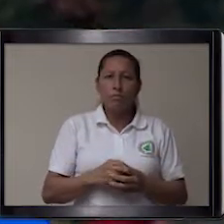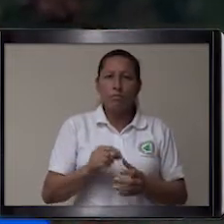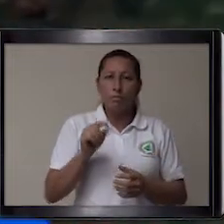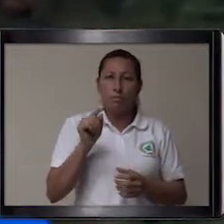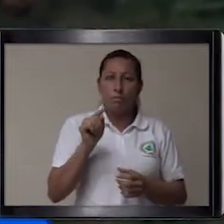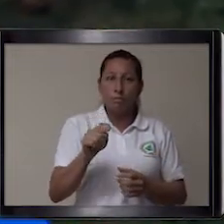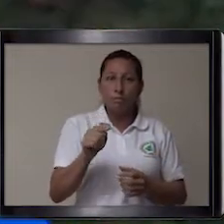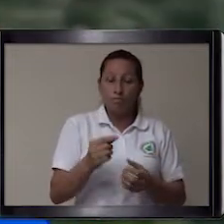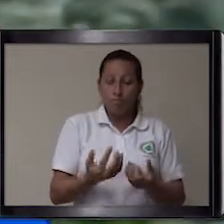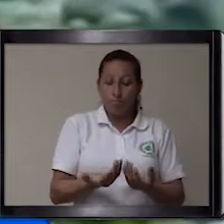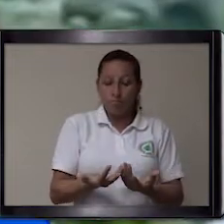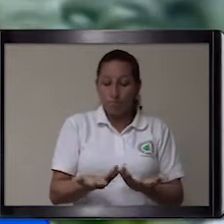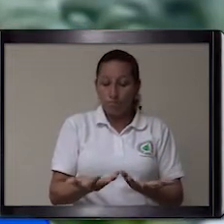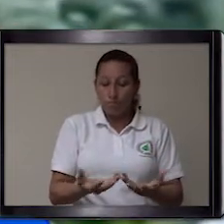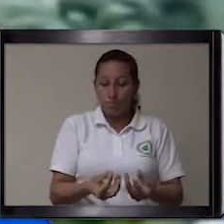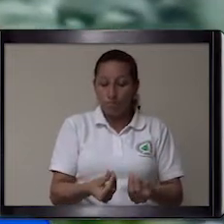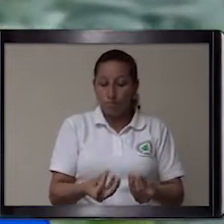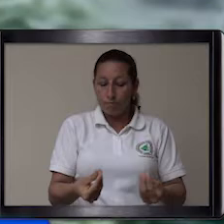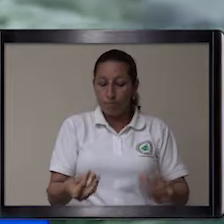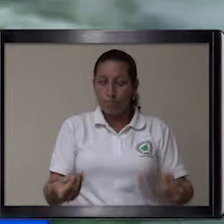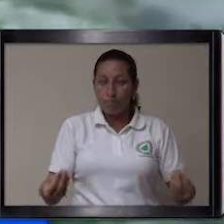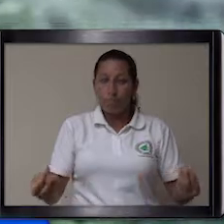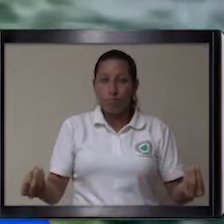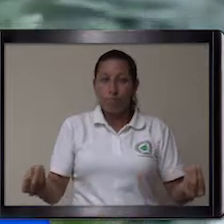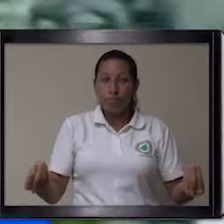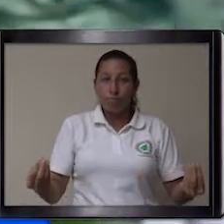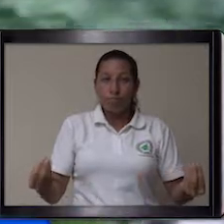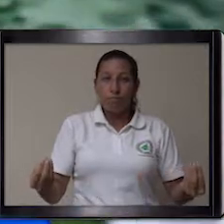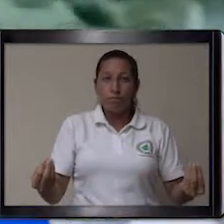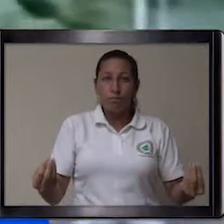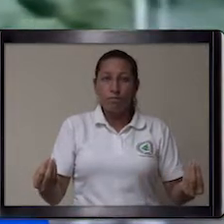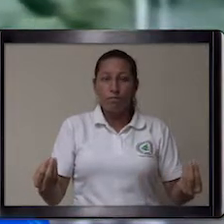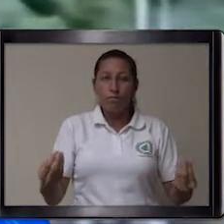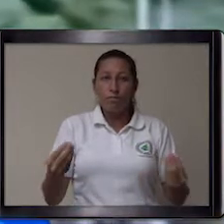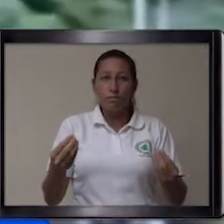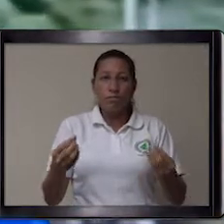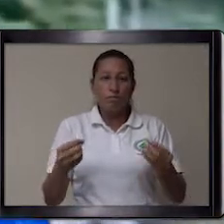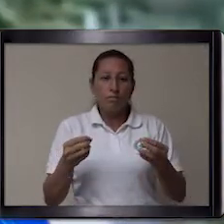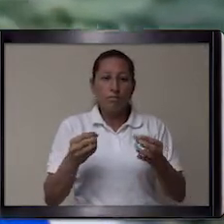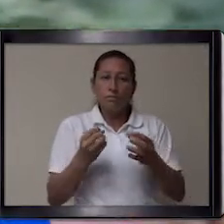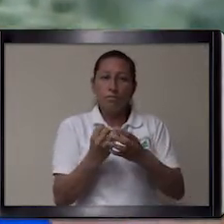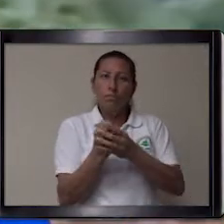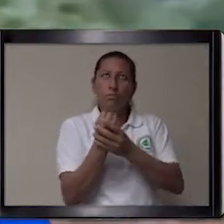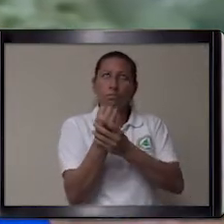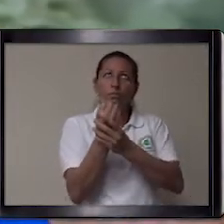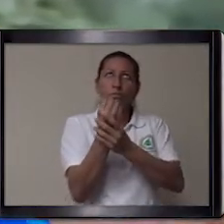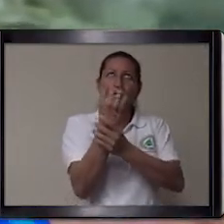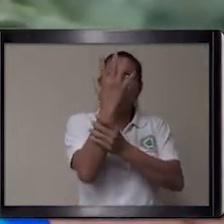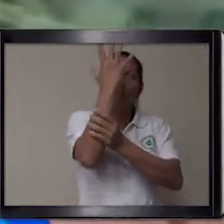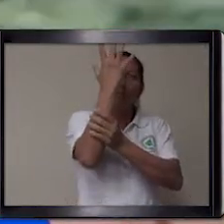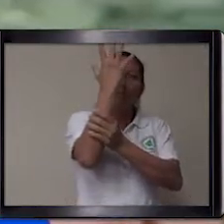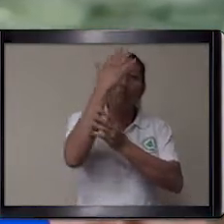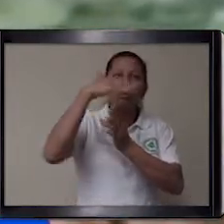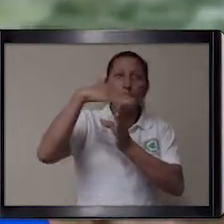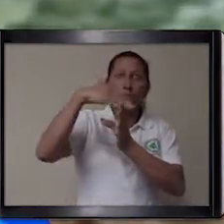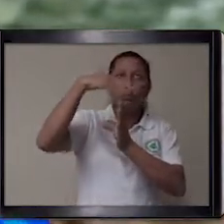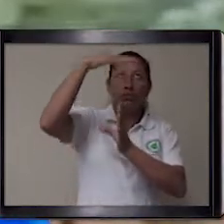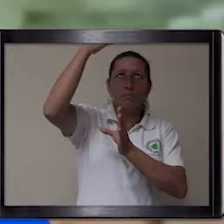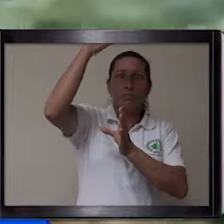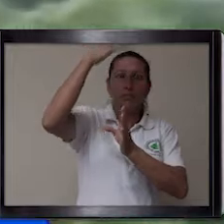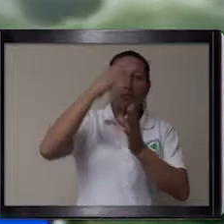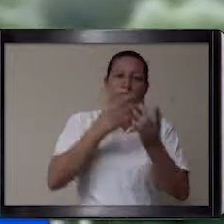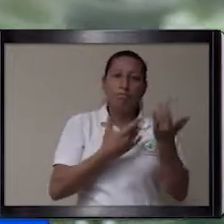está preparado, ya se desestabilizó demasiado porque creció demasiado, entonces él solo